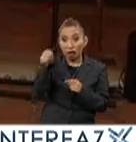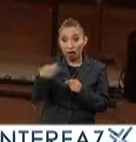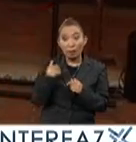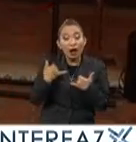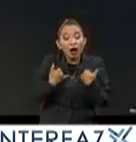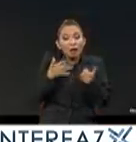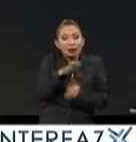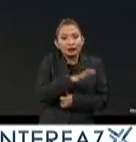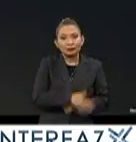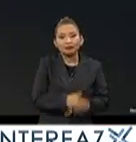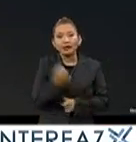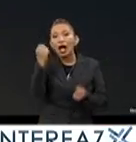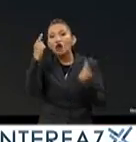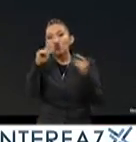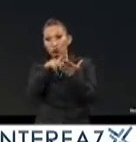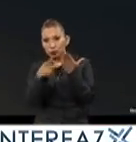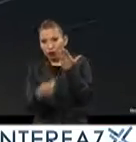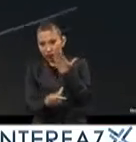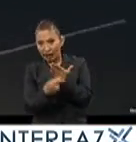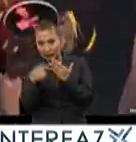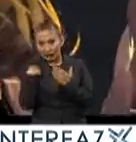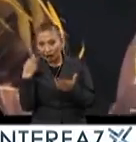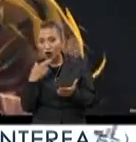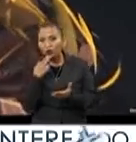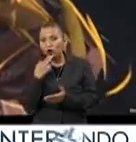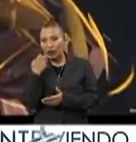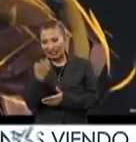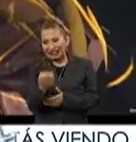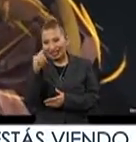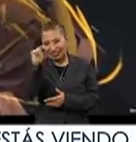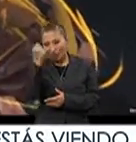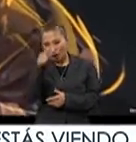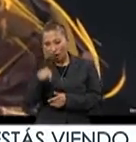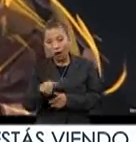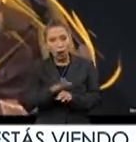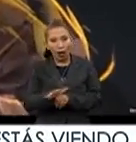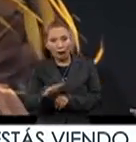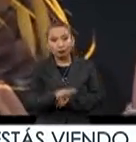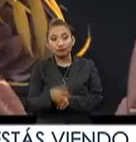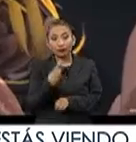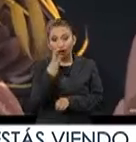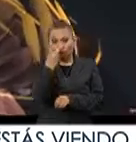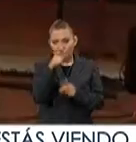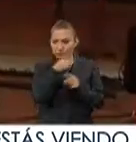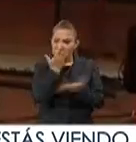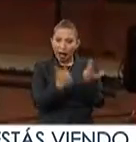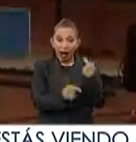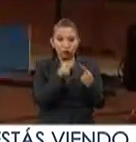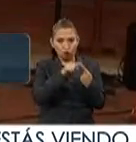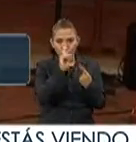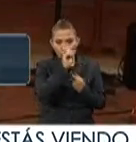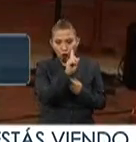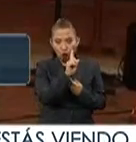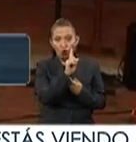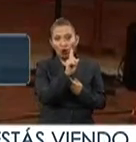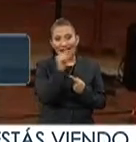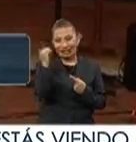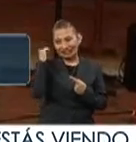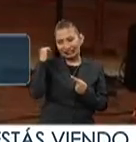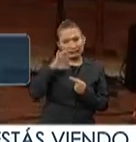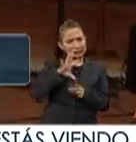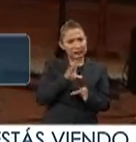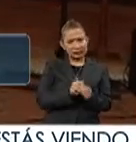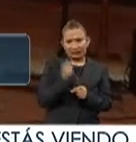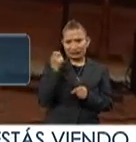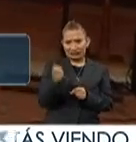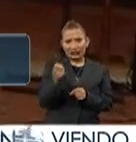para jóvenes. Algunos de los proyectos donde se ha implementado esta tecnología son: los 2 más exitosos, de hecho uno está hecho